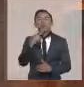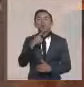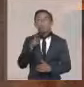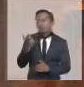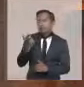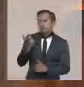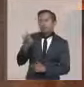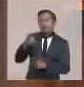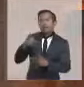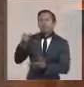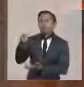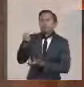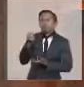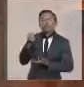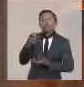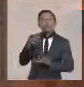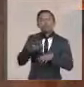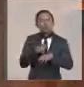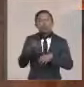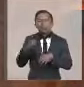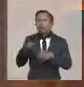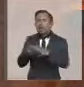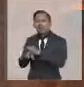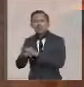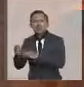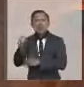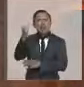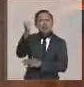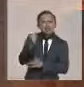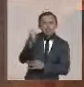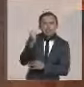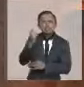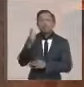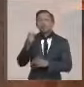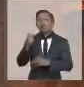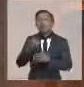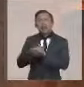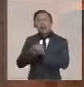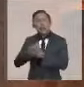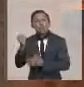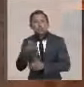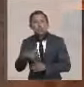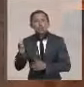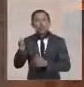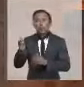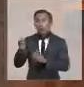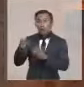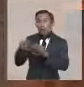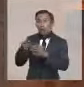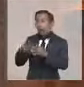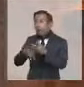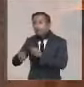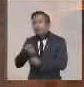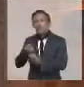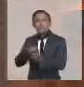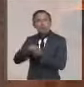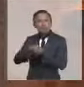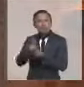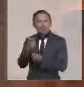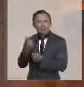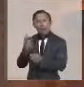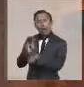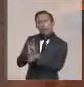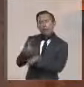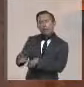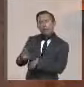eso estamos hablando de ligas, de casinos, de estafas maestras, de lavado de dinero, de naves industriales. Y tenemos que regresarle dignidad